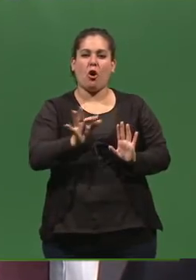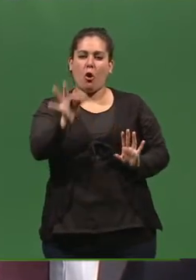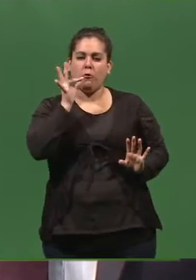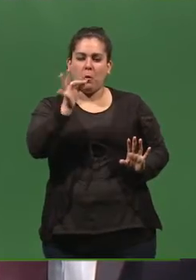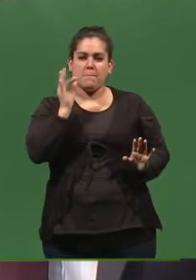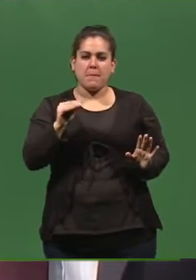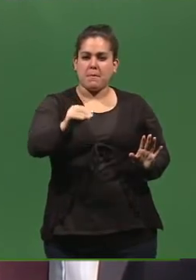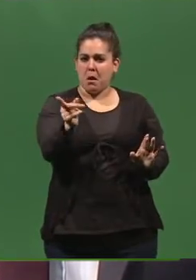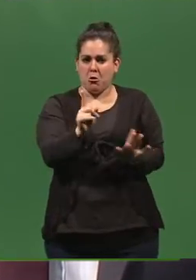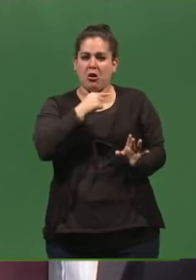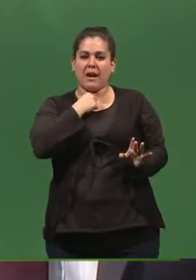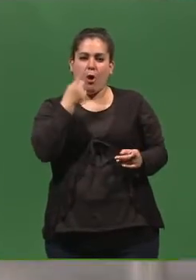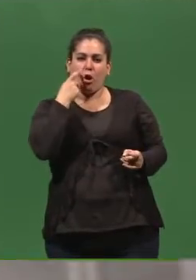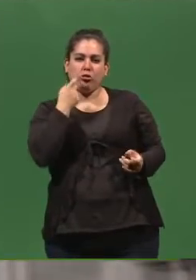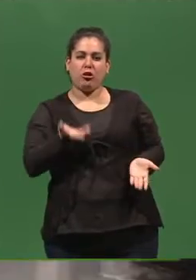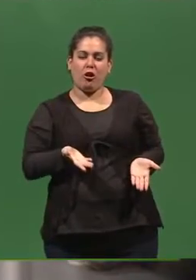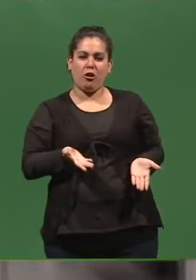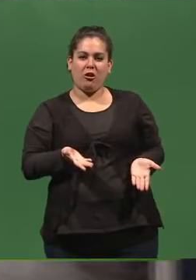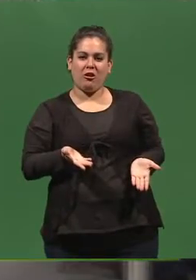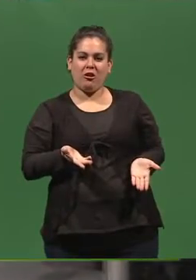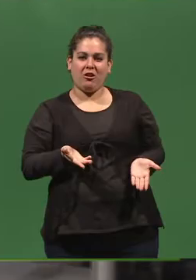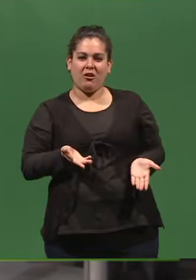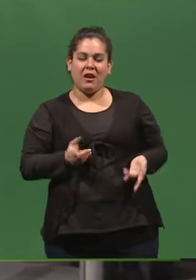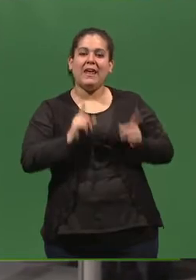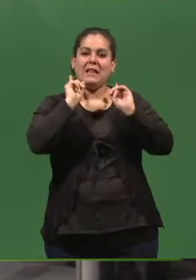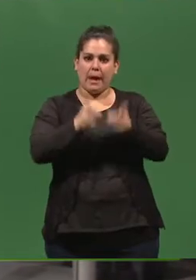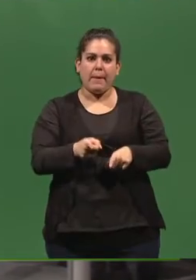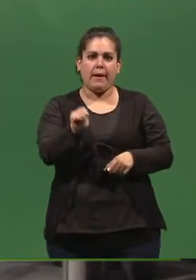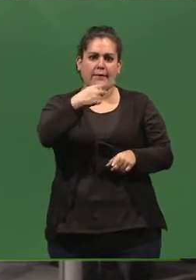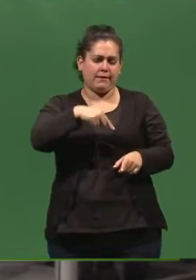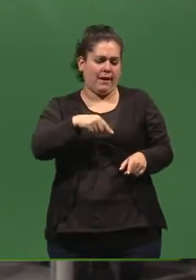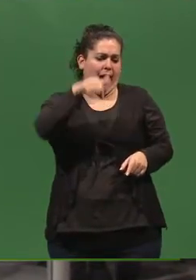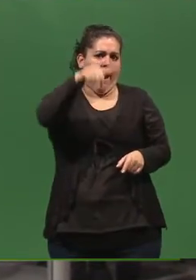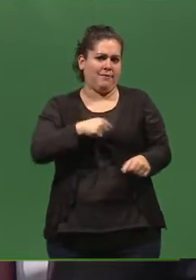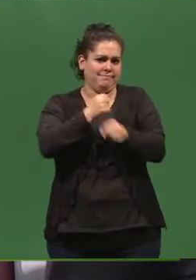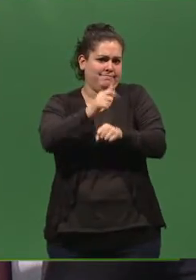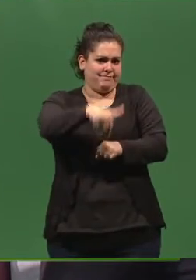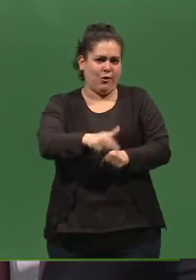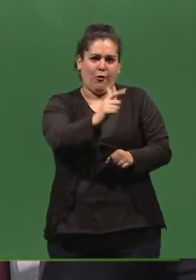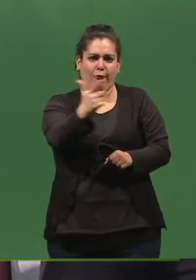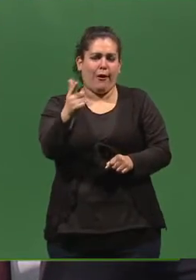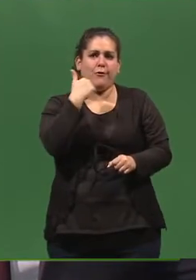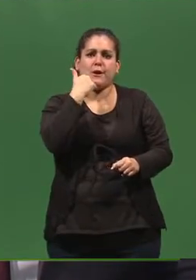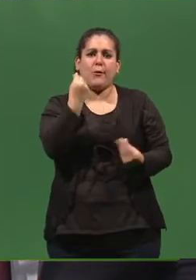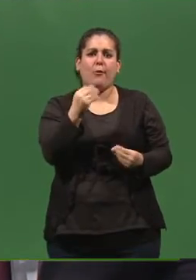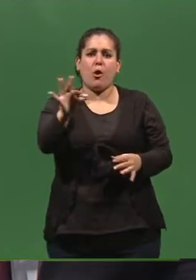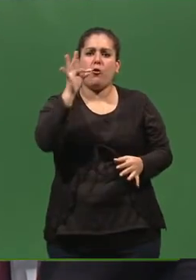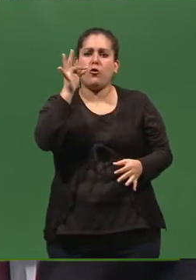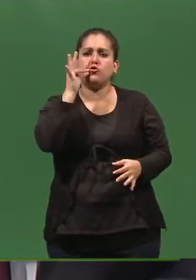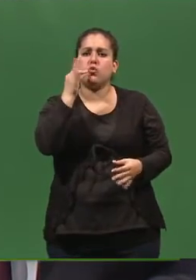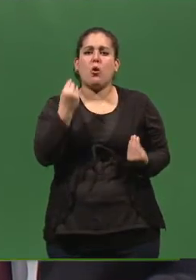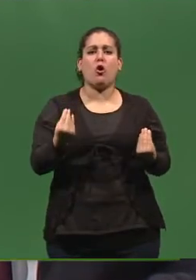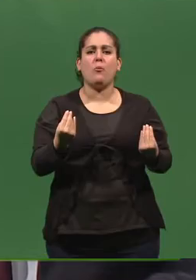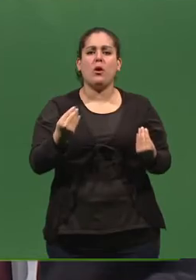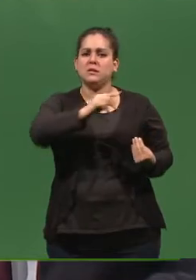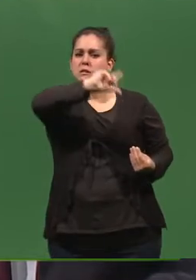abuso y por otro lado, digamos, tomar conocimiento, que hasta ahora no hay conocimiento, cómo es el consumo de